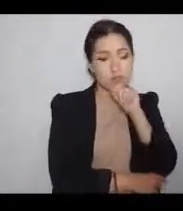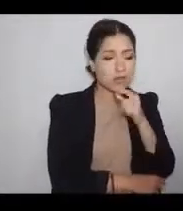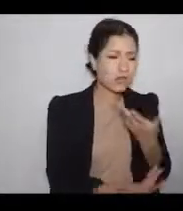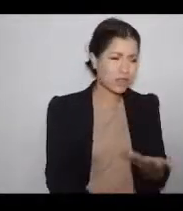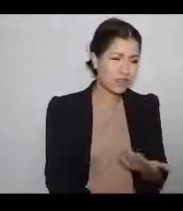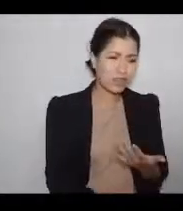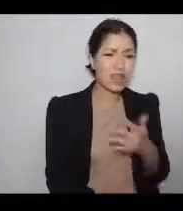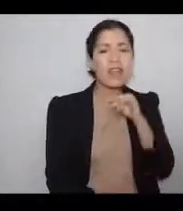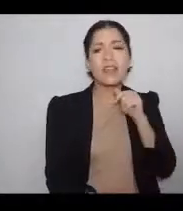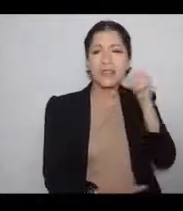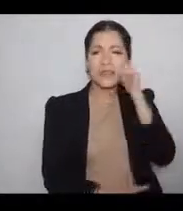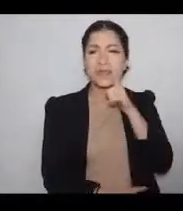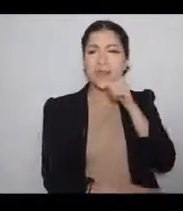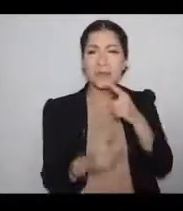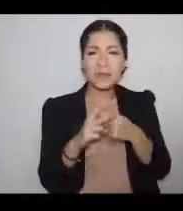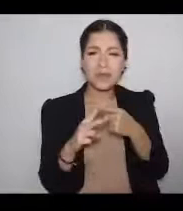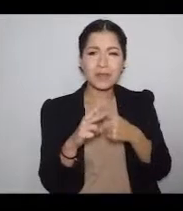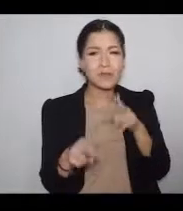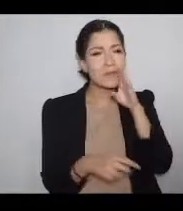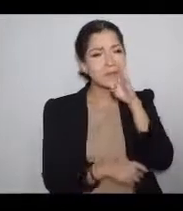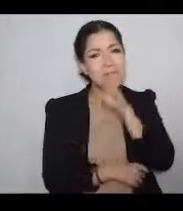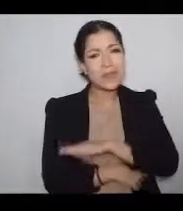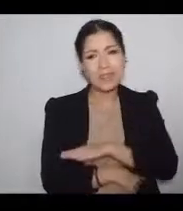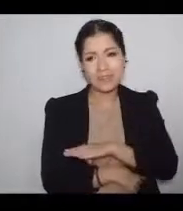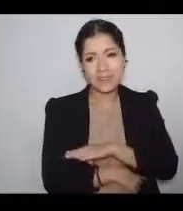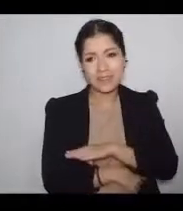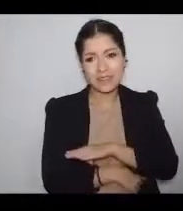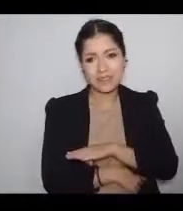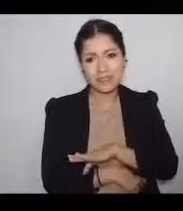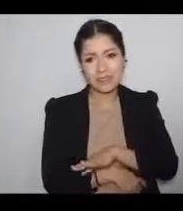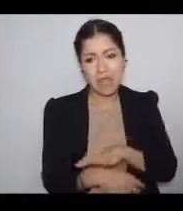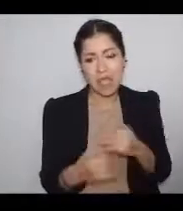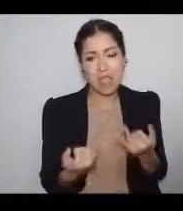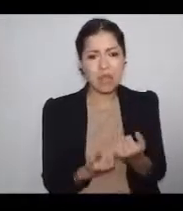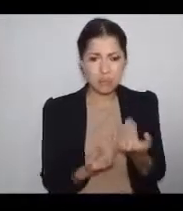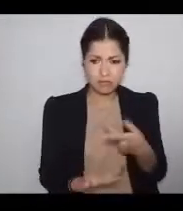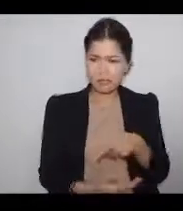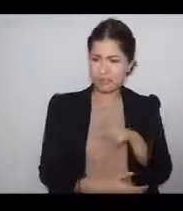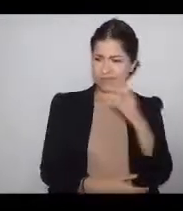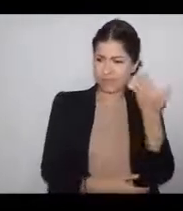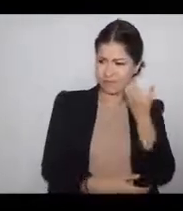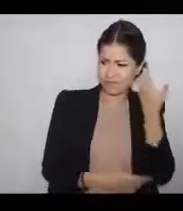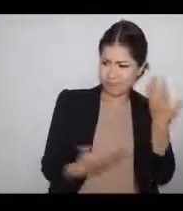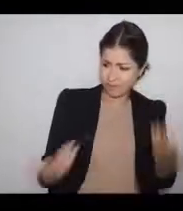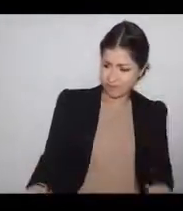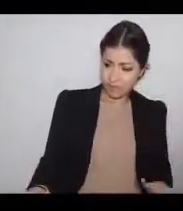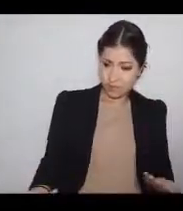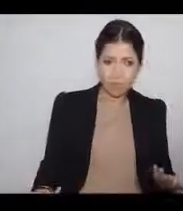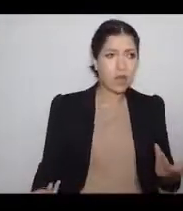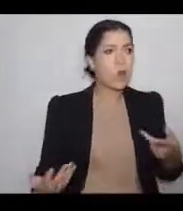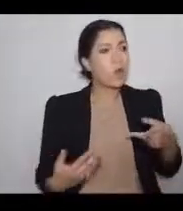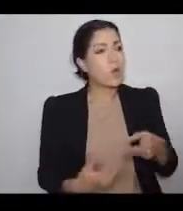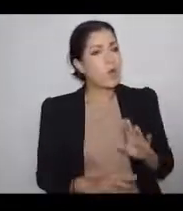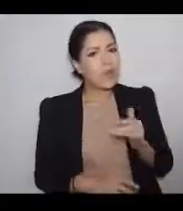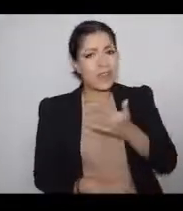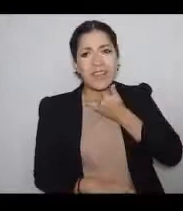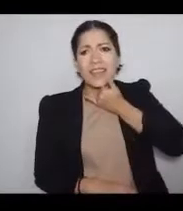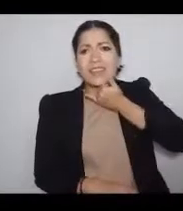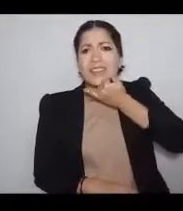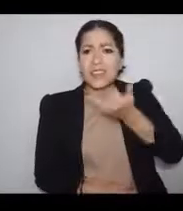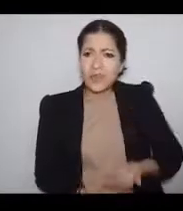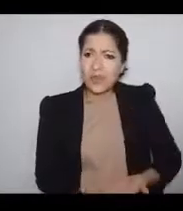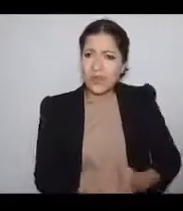Kepler. Siempre fui pésimo en matemáticas. Él tampoco era muy bueno, ¿eh? Era un chingón. Ah, sí, pues cometía errores